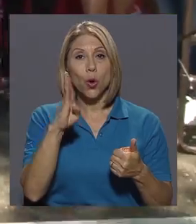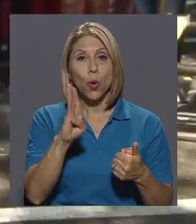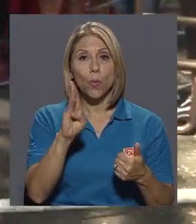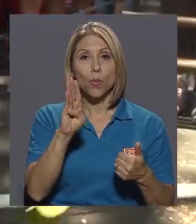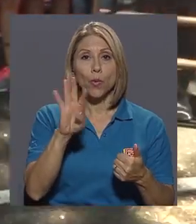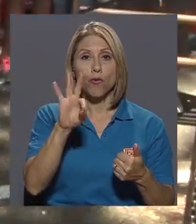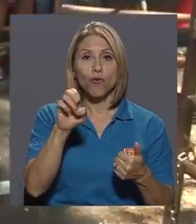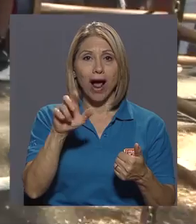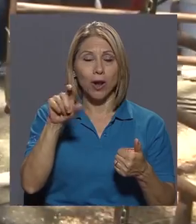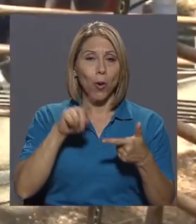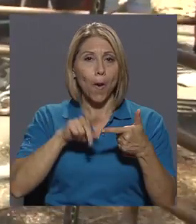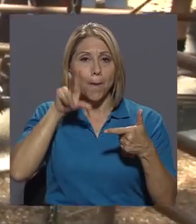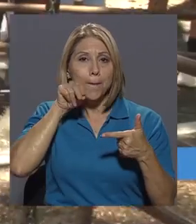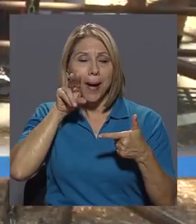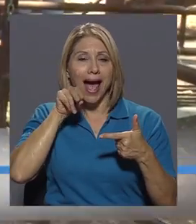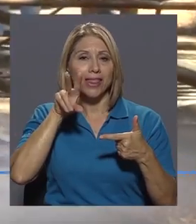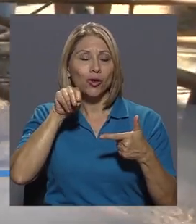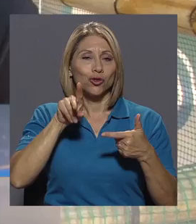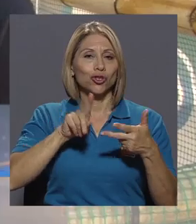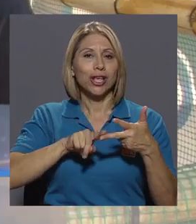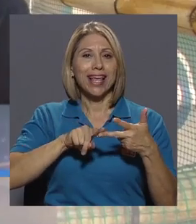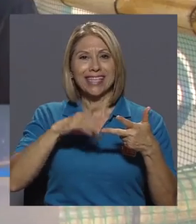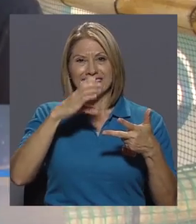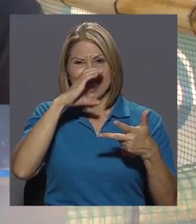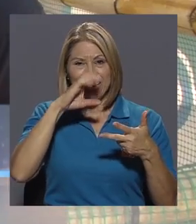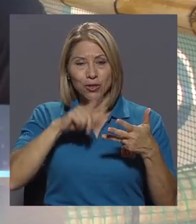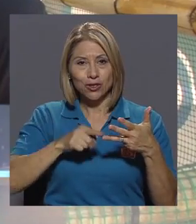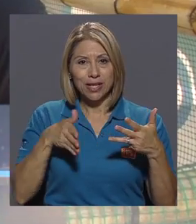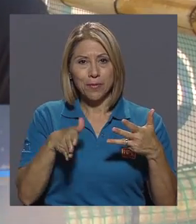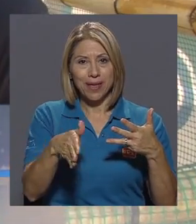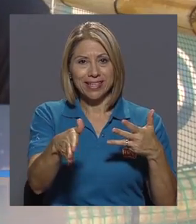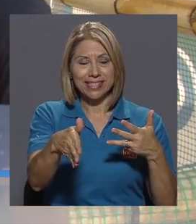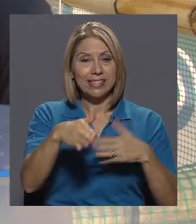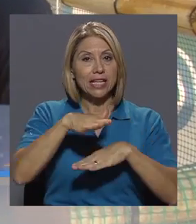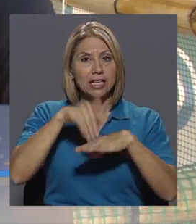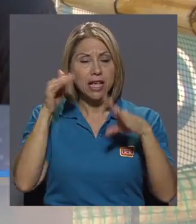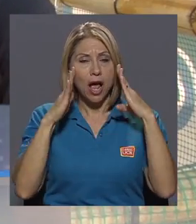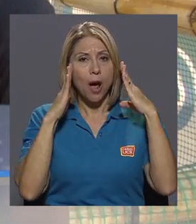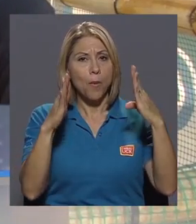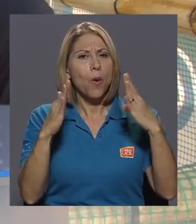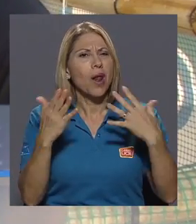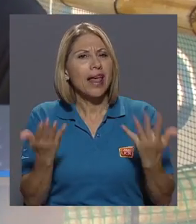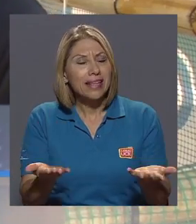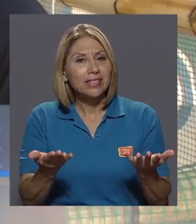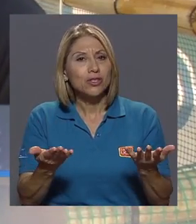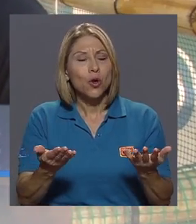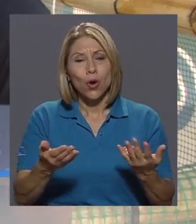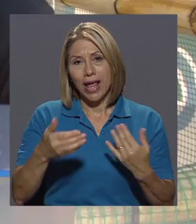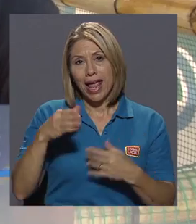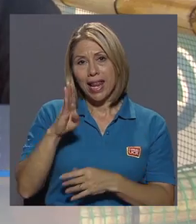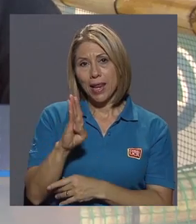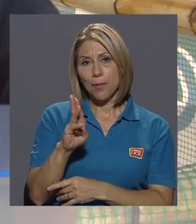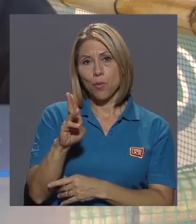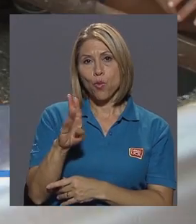unos patos, cerdos y peces. Lo que me llamó la atención es el búfalo,